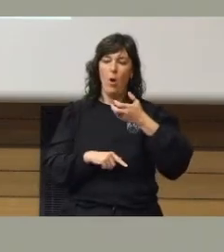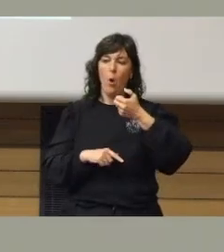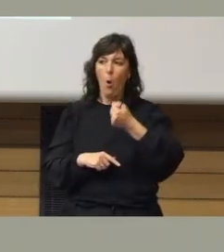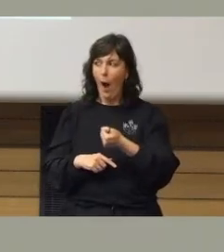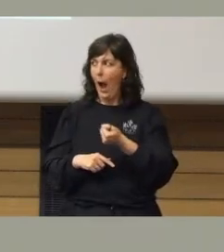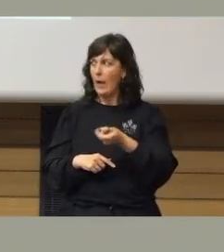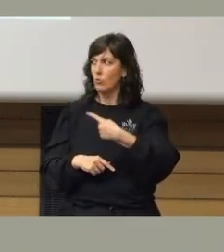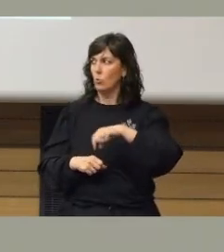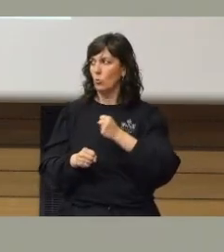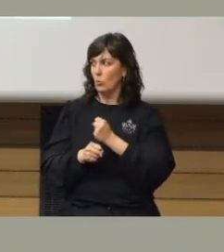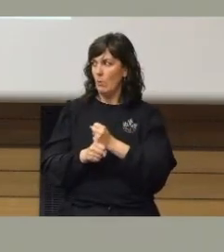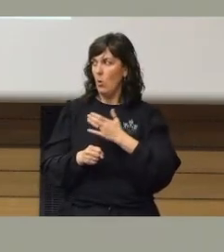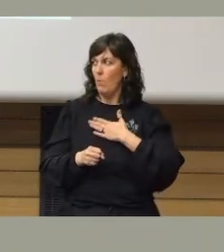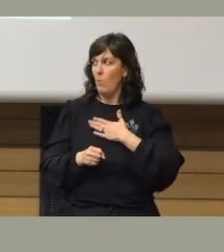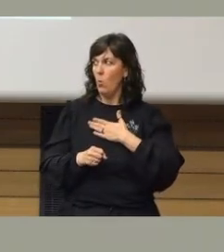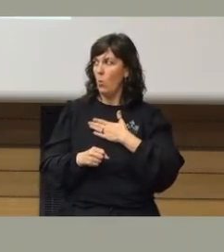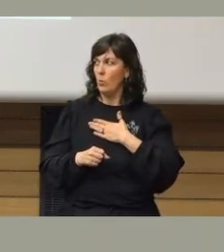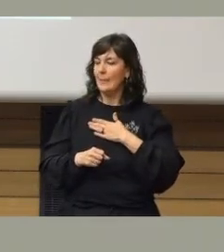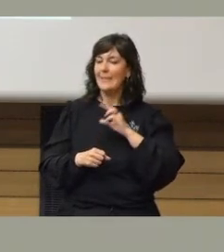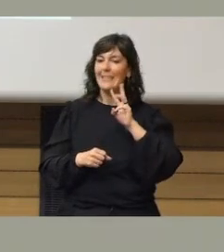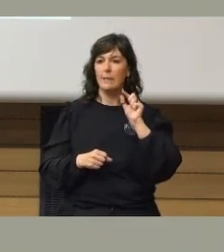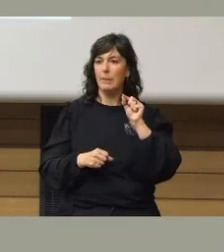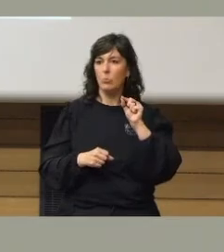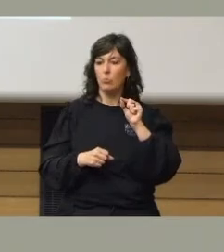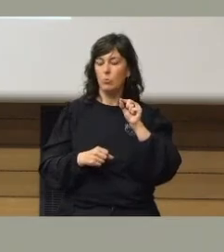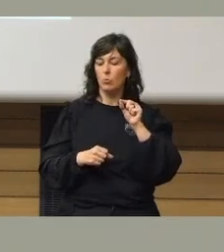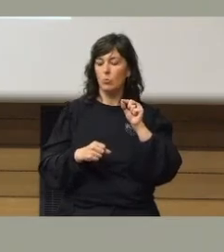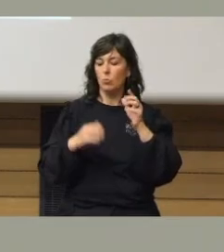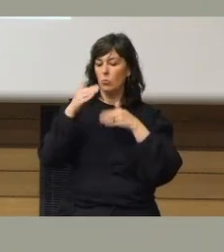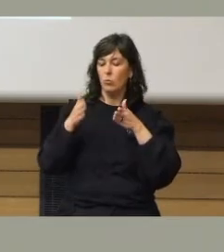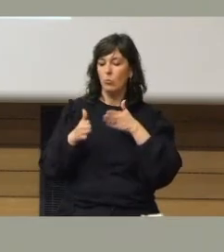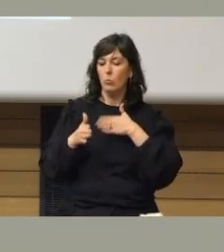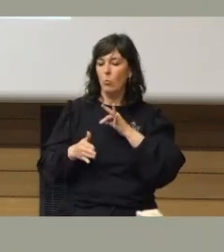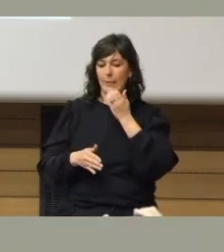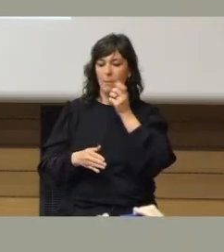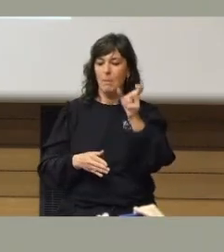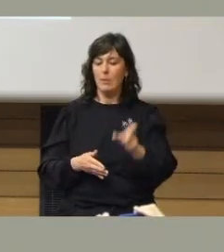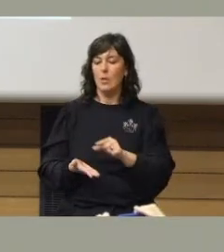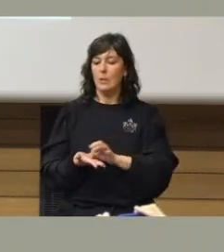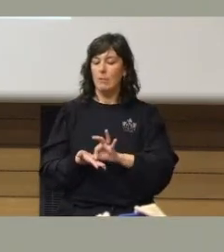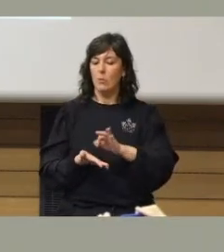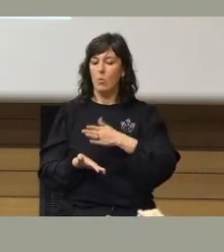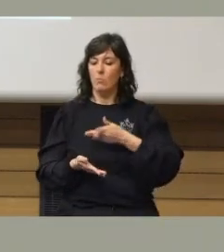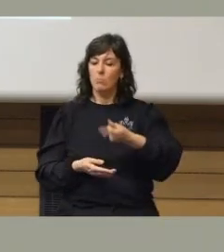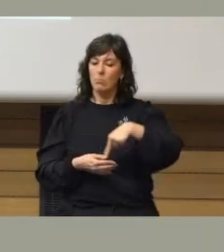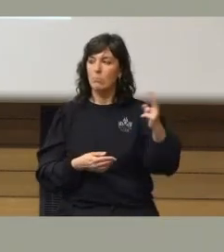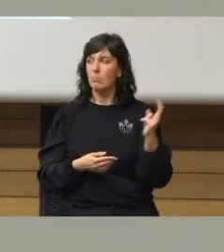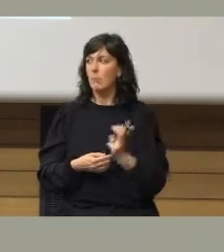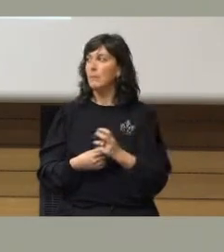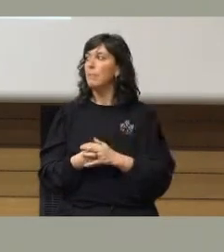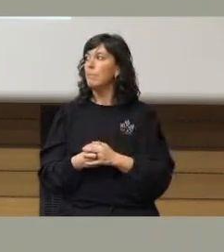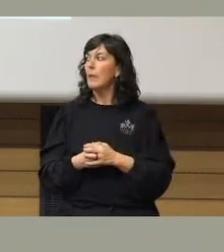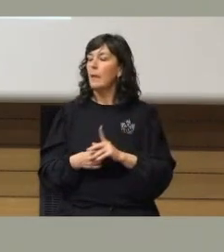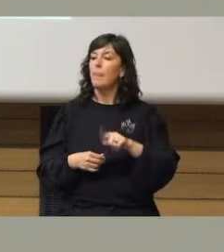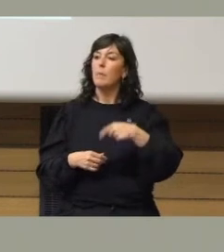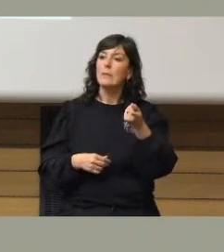utilizar en 3 minutos, con las personas que vienen al servicio. ¿Vale? Y luego también